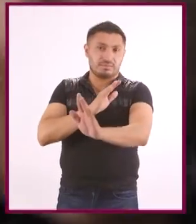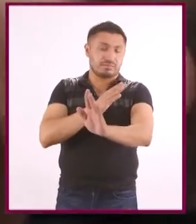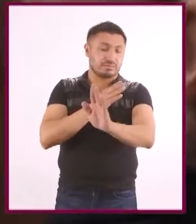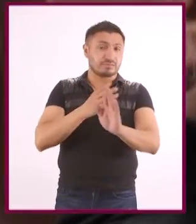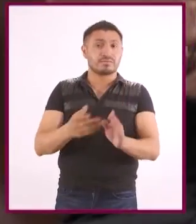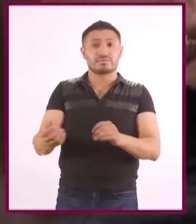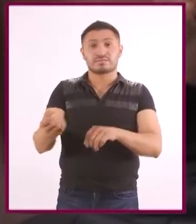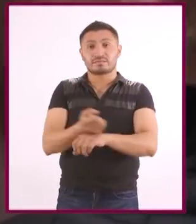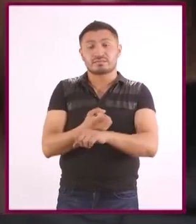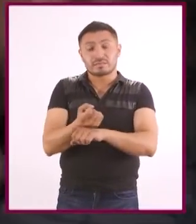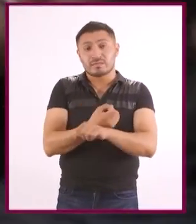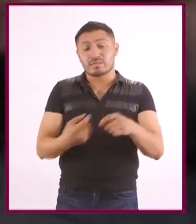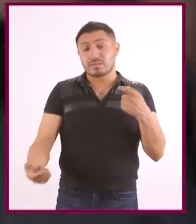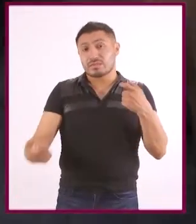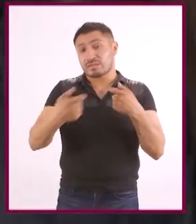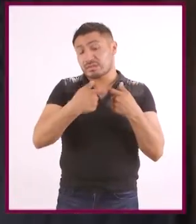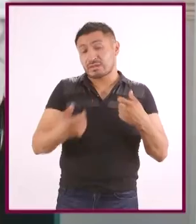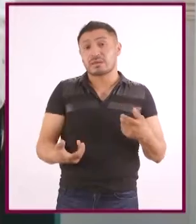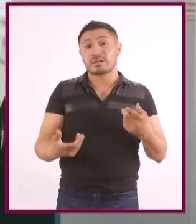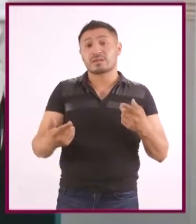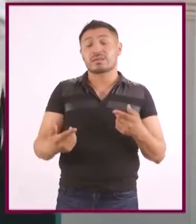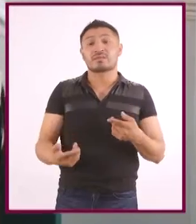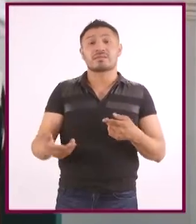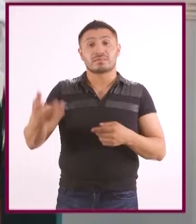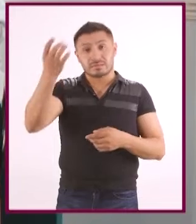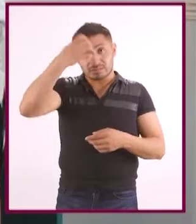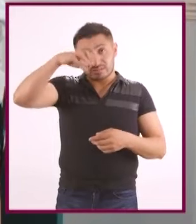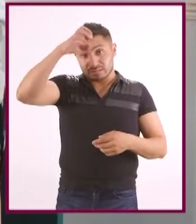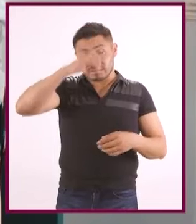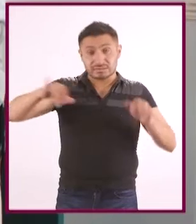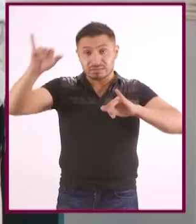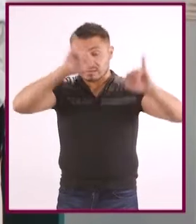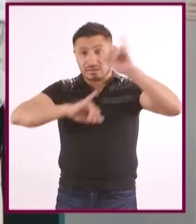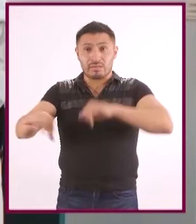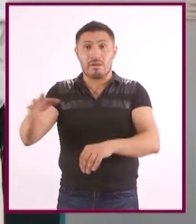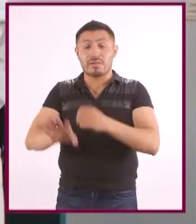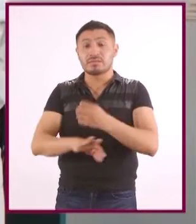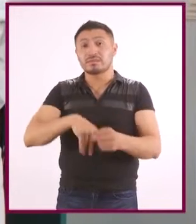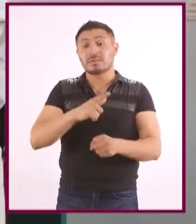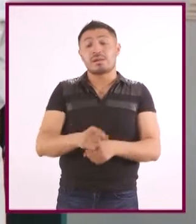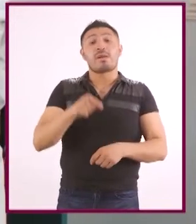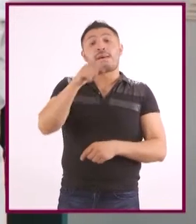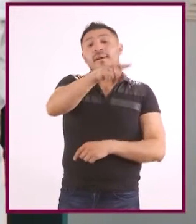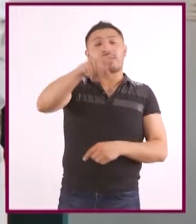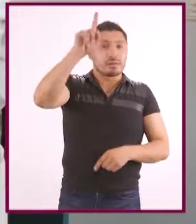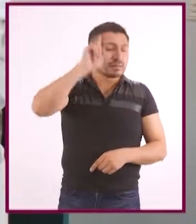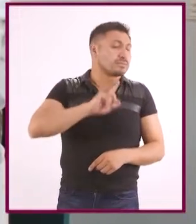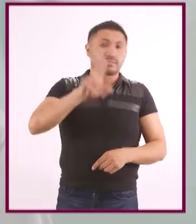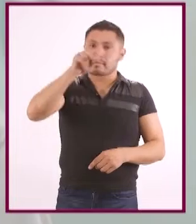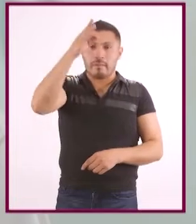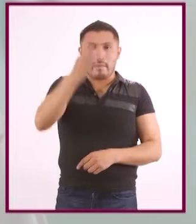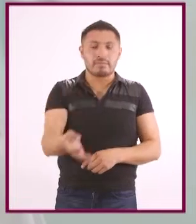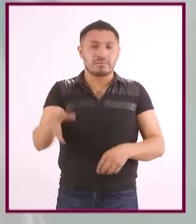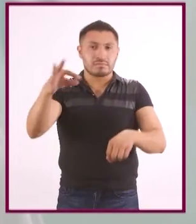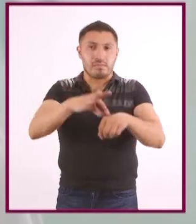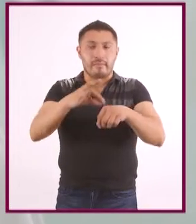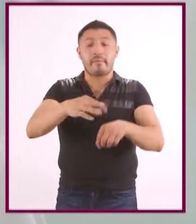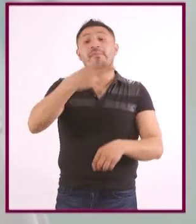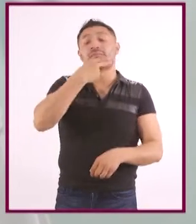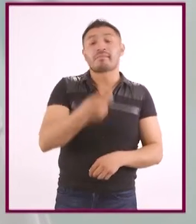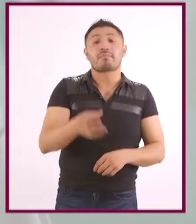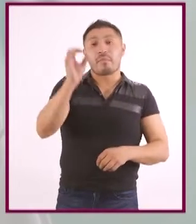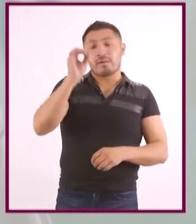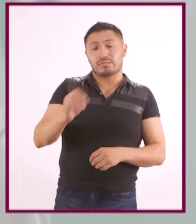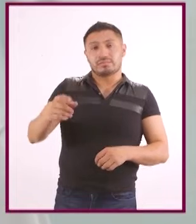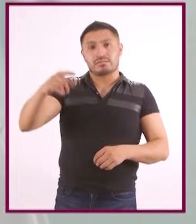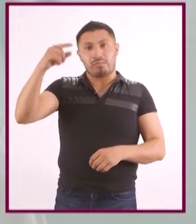sanguínea, a experimentar con animales, el que una mujer no acepte ser atendida por un médico varón o la negativa de una